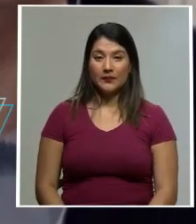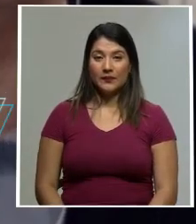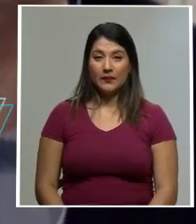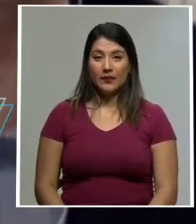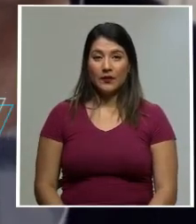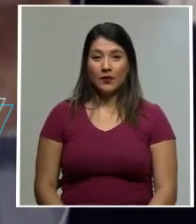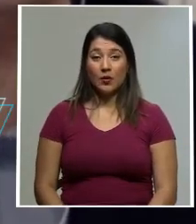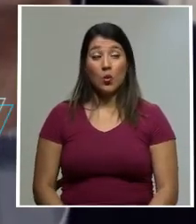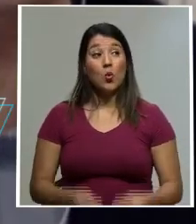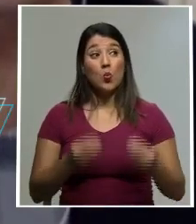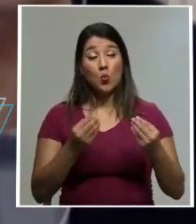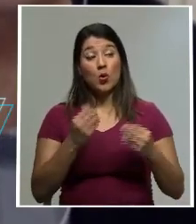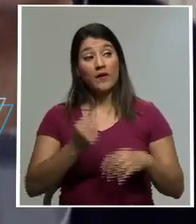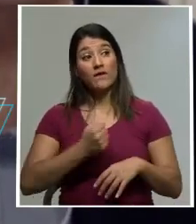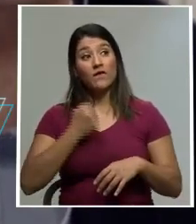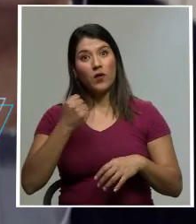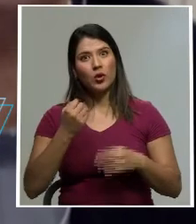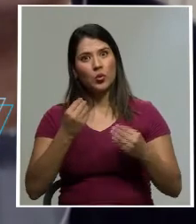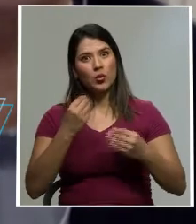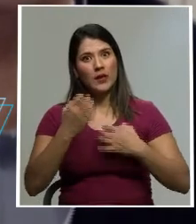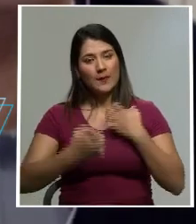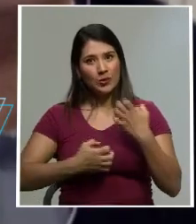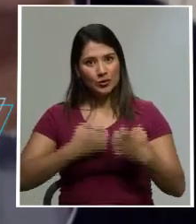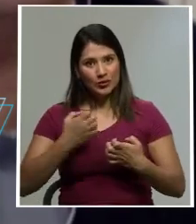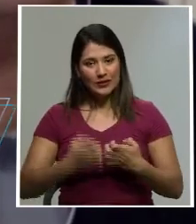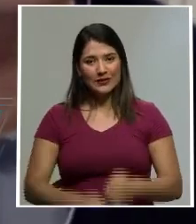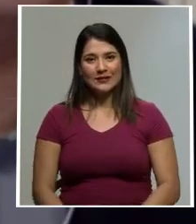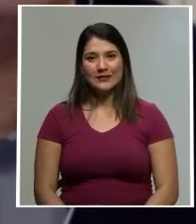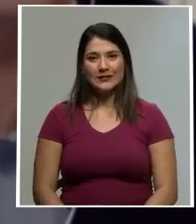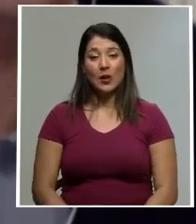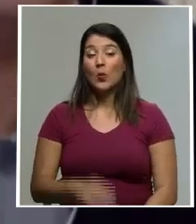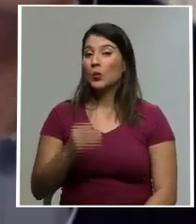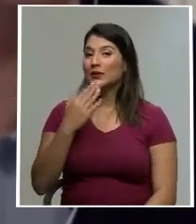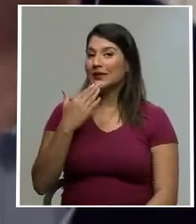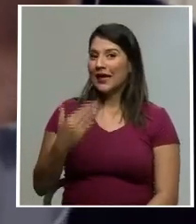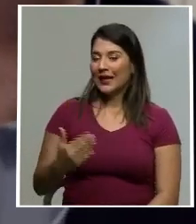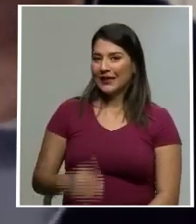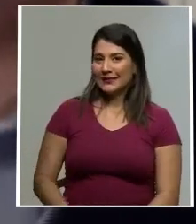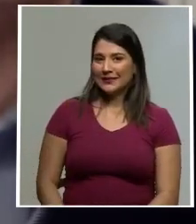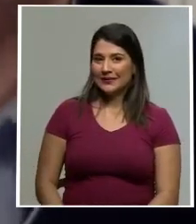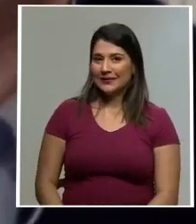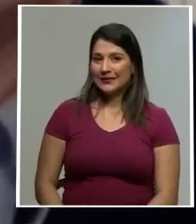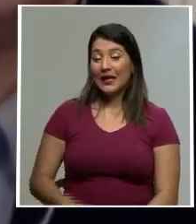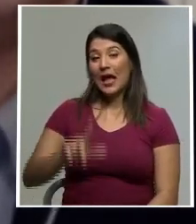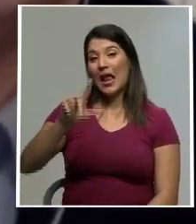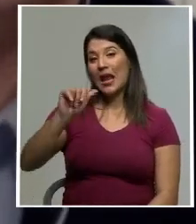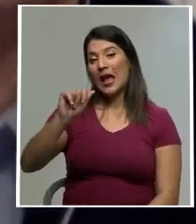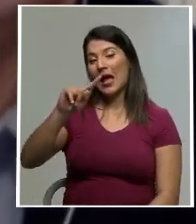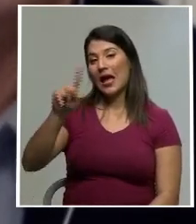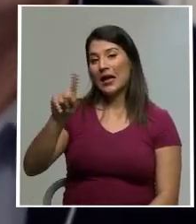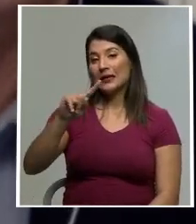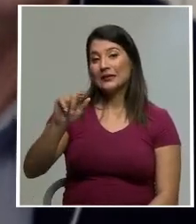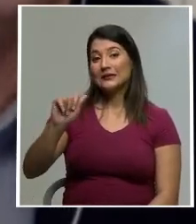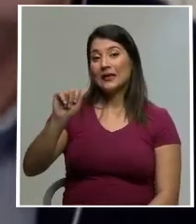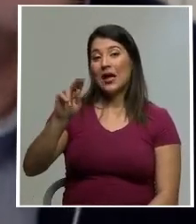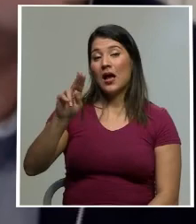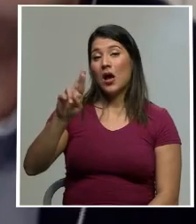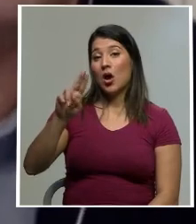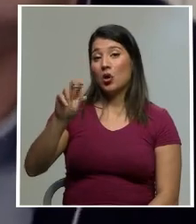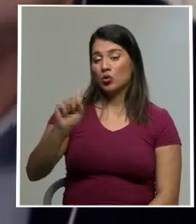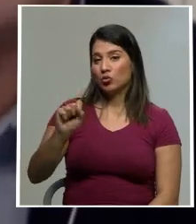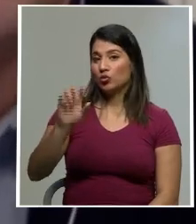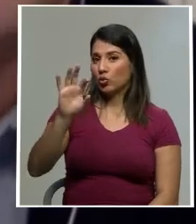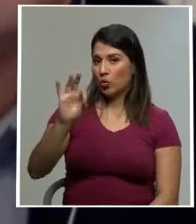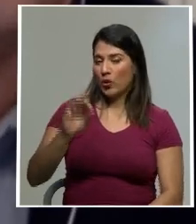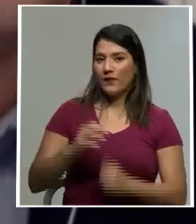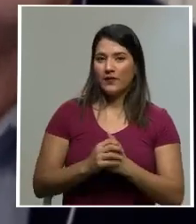Súper intenso, súper Así es. emocionante. Muchas gracias. Este es Lazarus 9. No acertaron